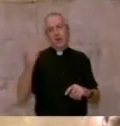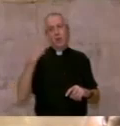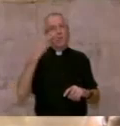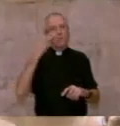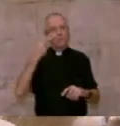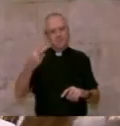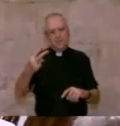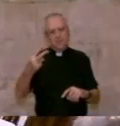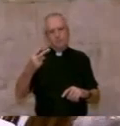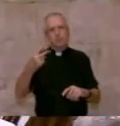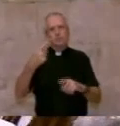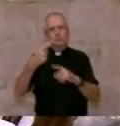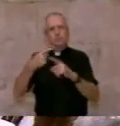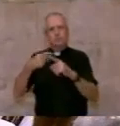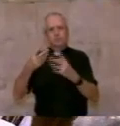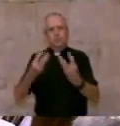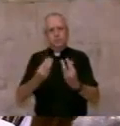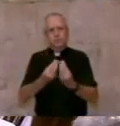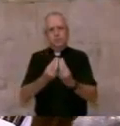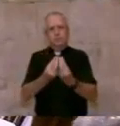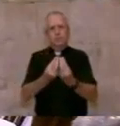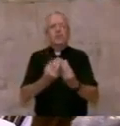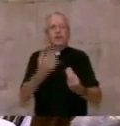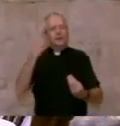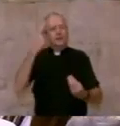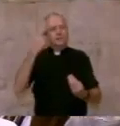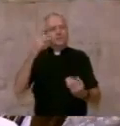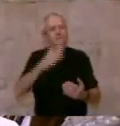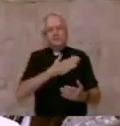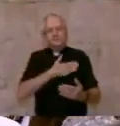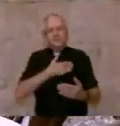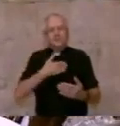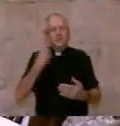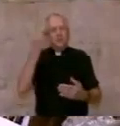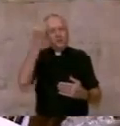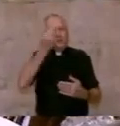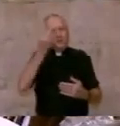con diversos obispos y su